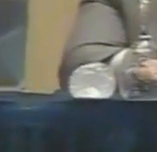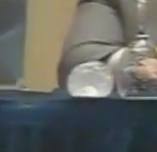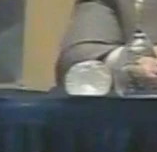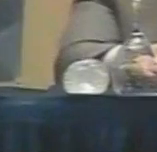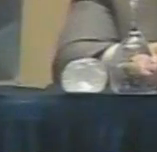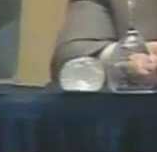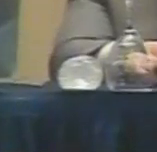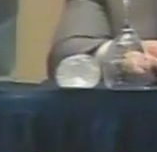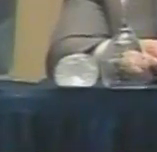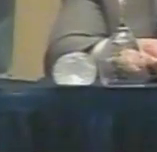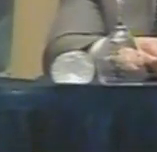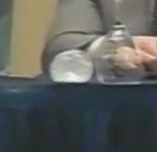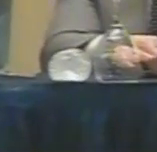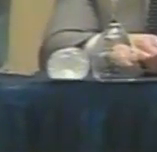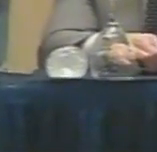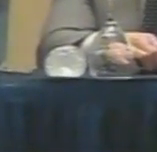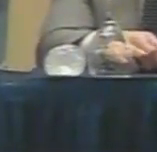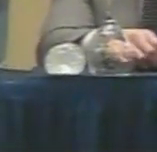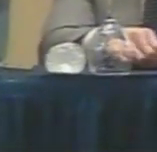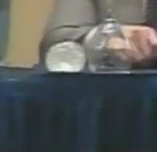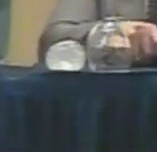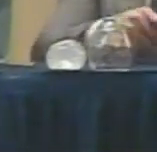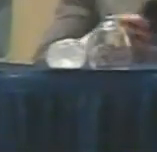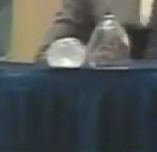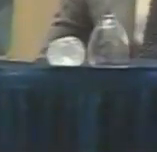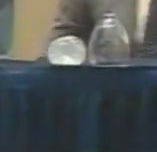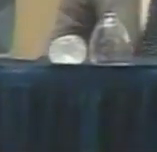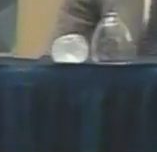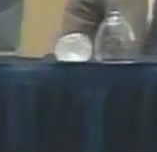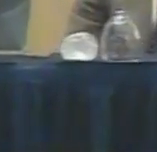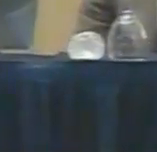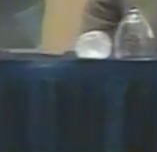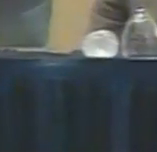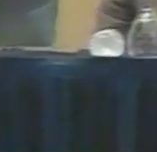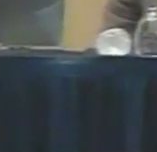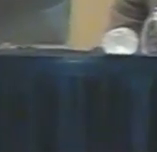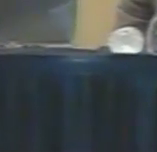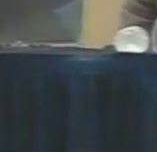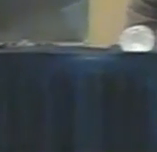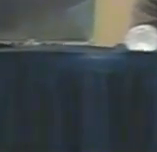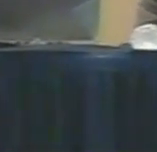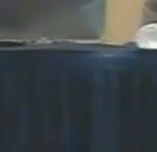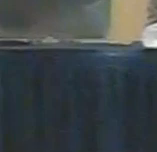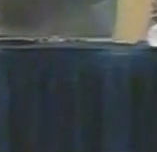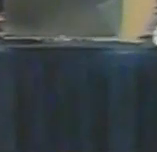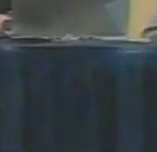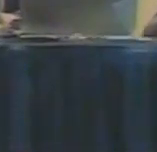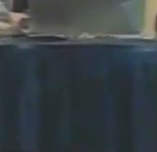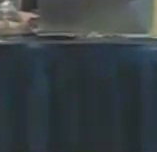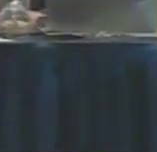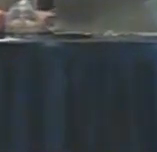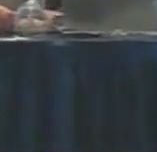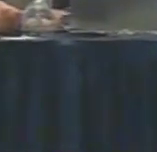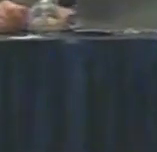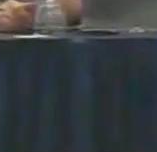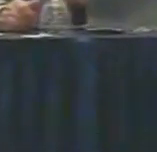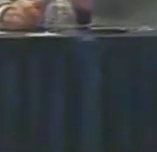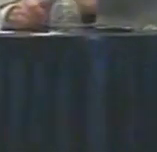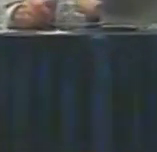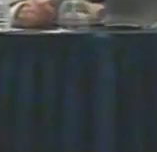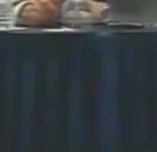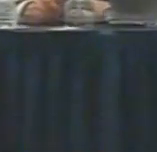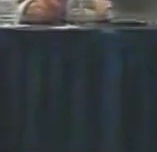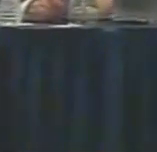a nuestro amigo que ya conocemos, Manuel Coronel, como presidente de la Comisión del Gran Canal, nuestro